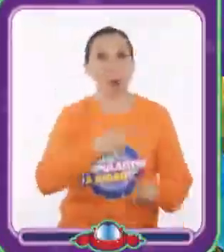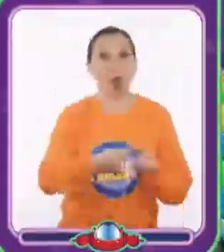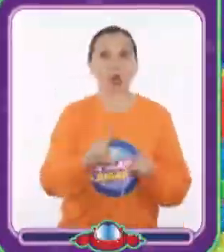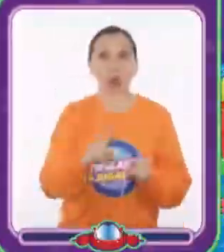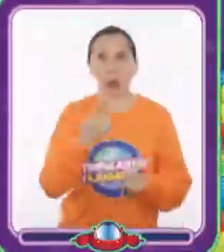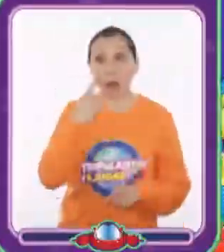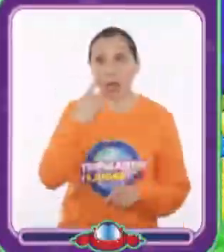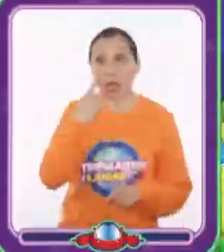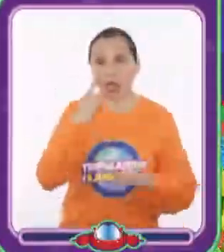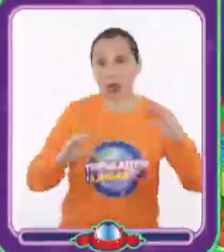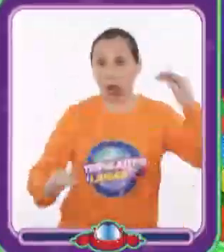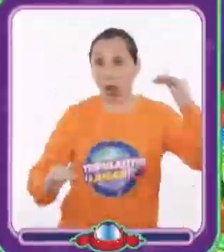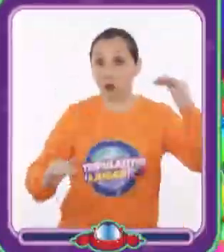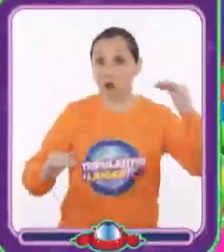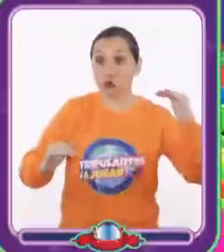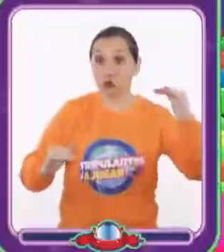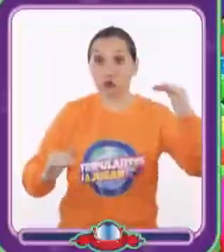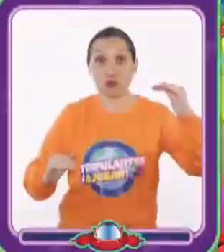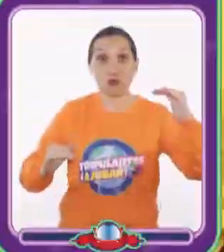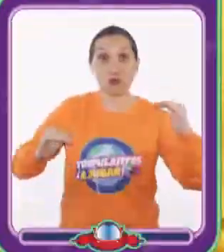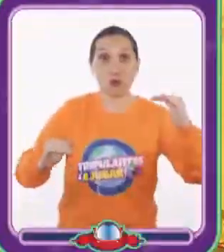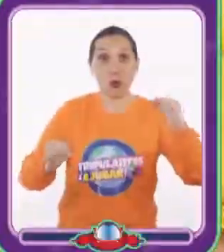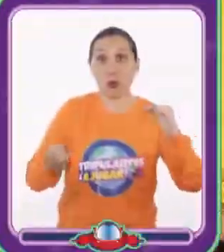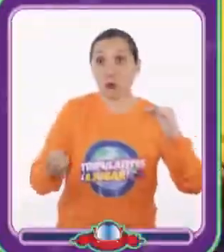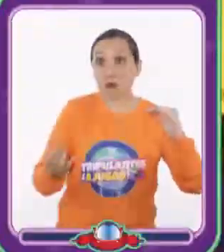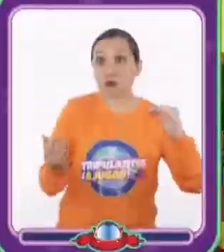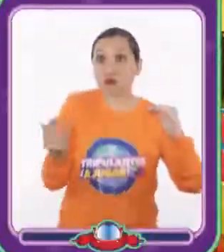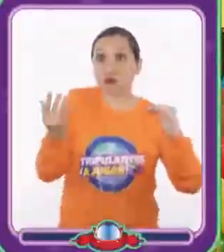otra! ¡Miren! ¡Miren el frasco! ¡Está saliendo!